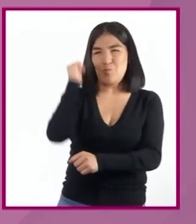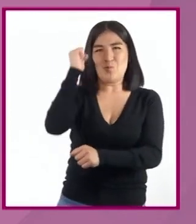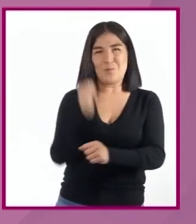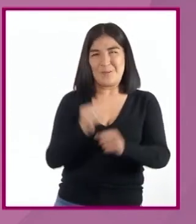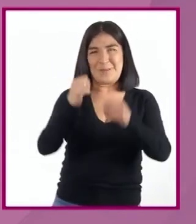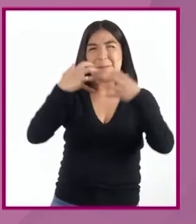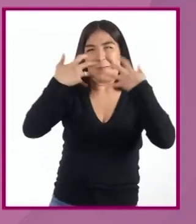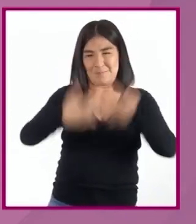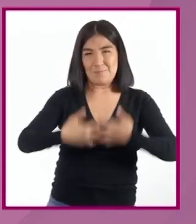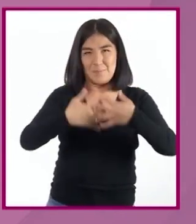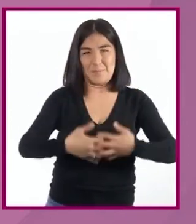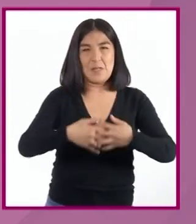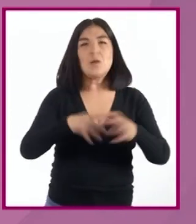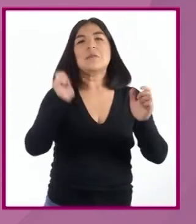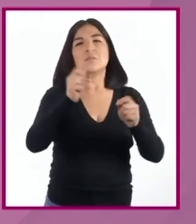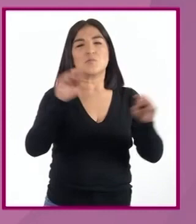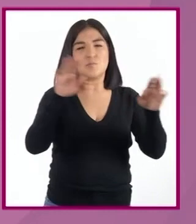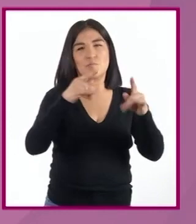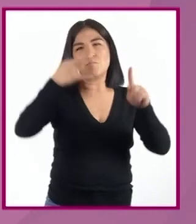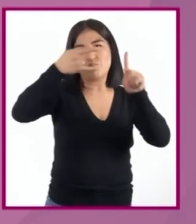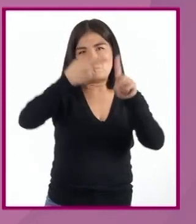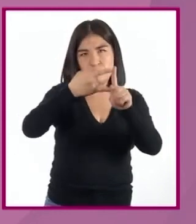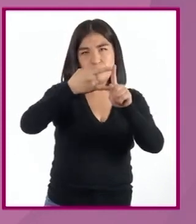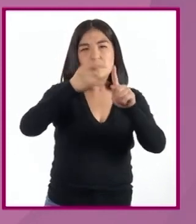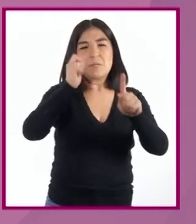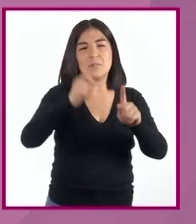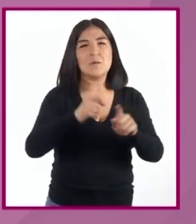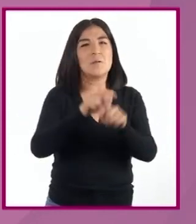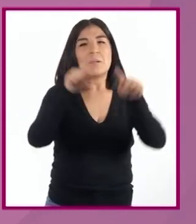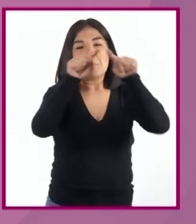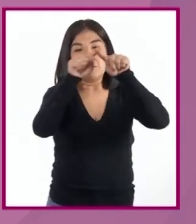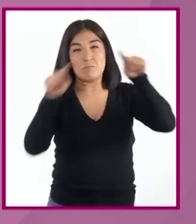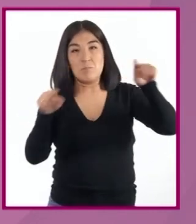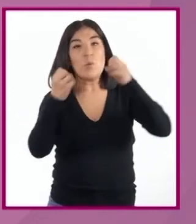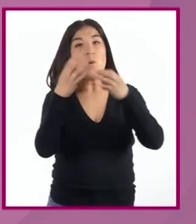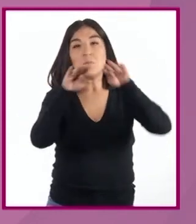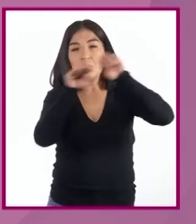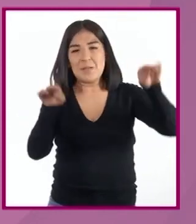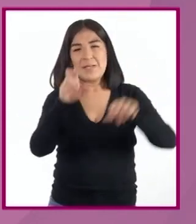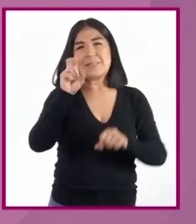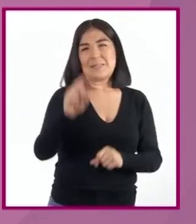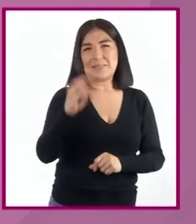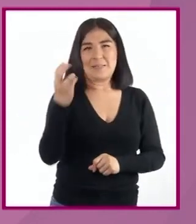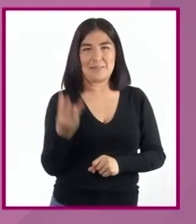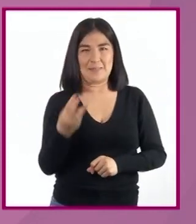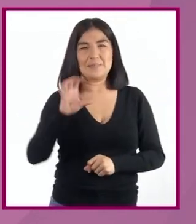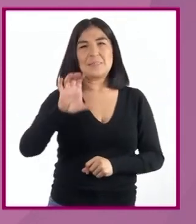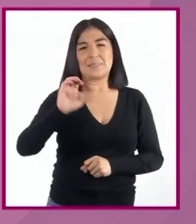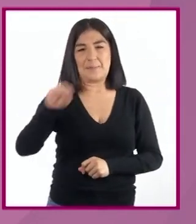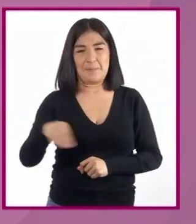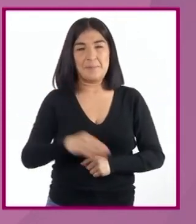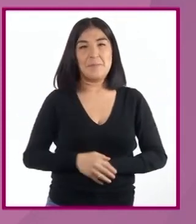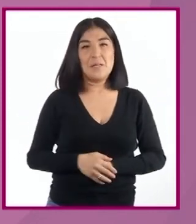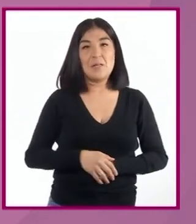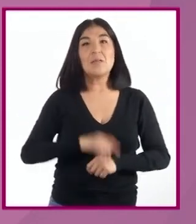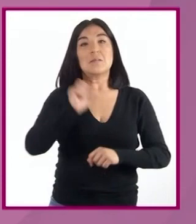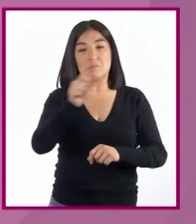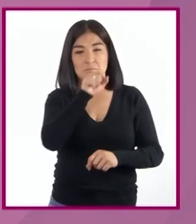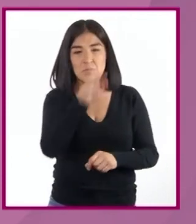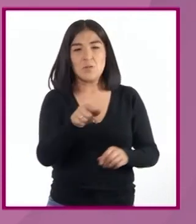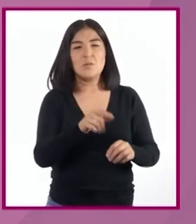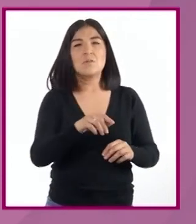manipularse forma un cuadrado cuyos lados miden 33 centímetros. A su vez, está dividido por